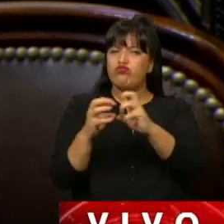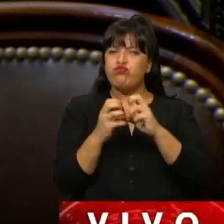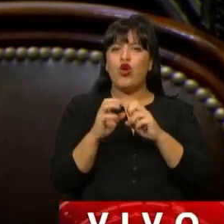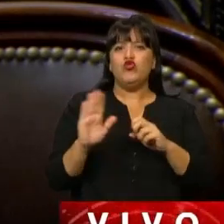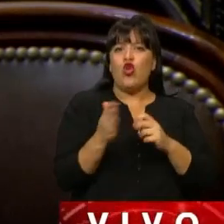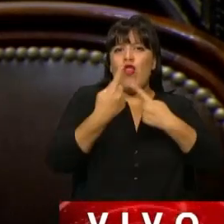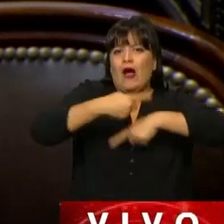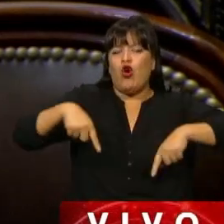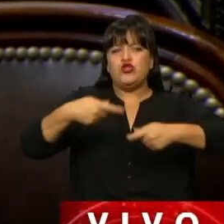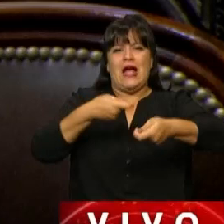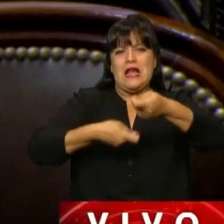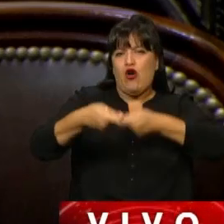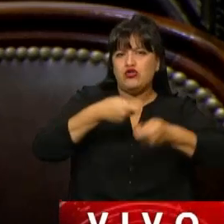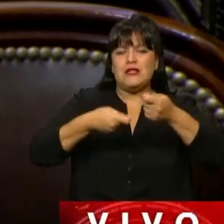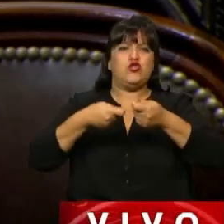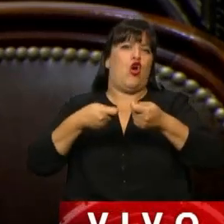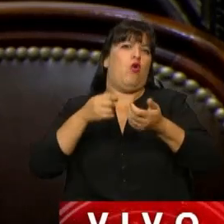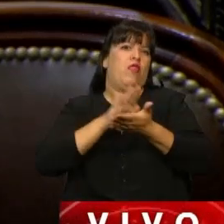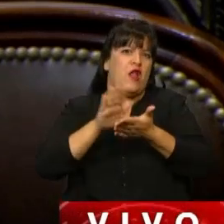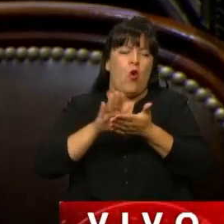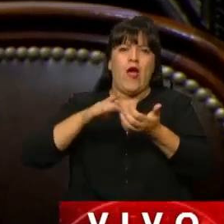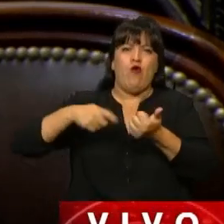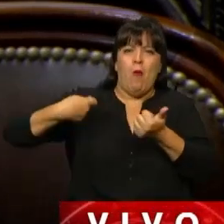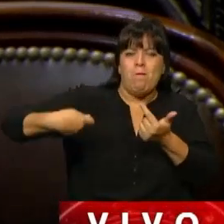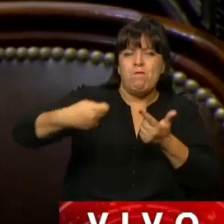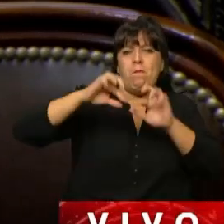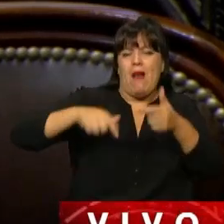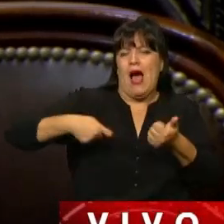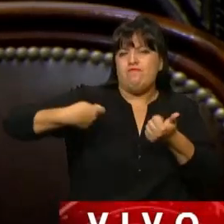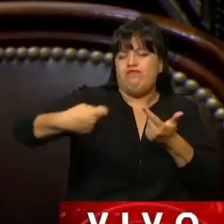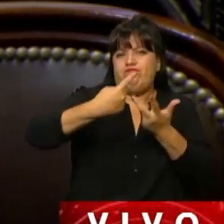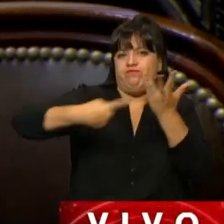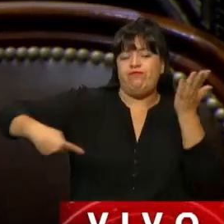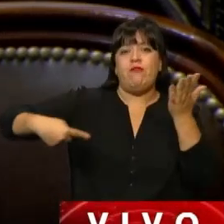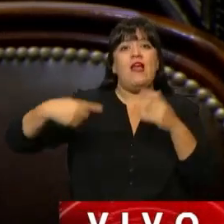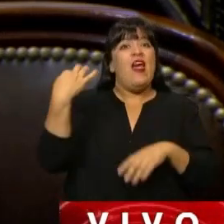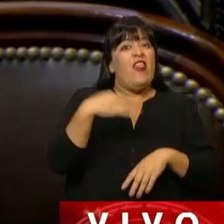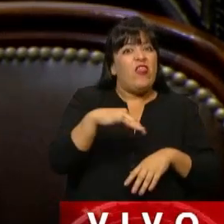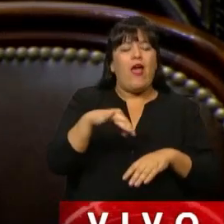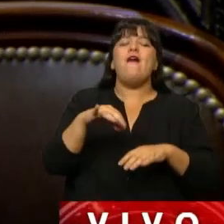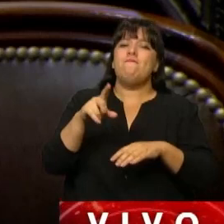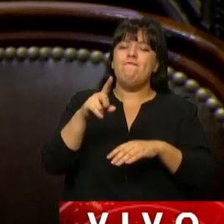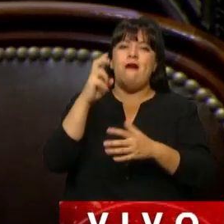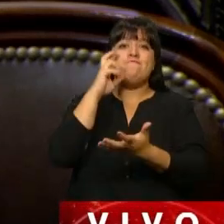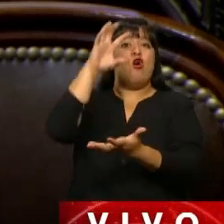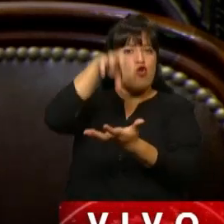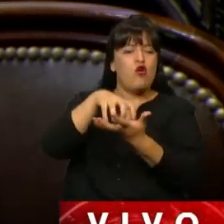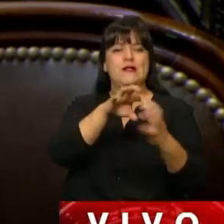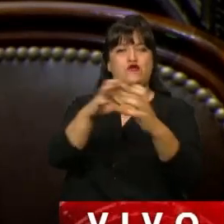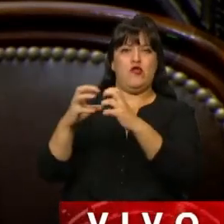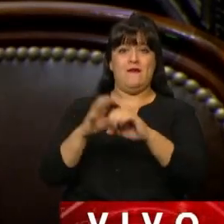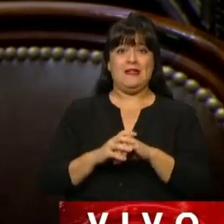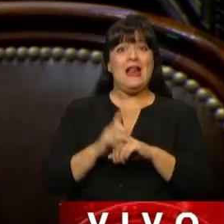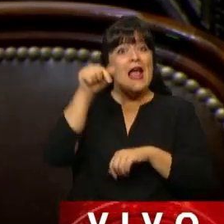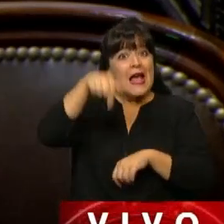las negociaciones y renegociaciones de la deuda de la Argentina tengan que pasar en el Congreso en